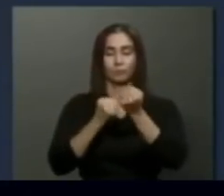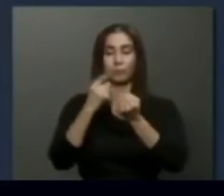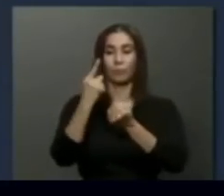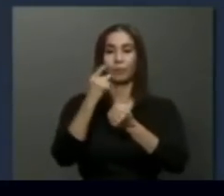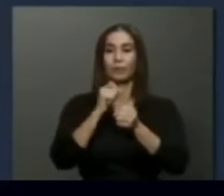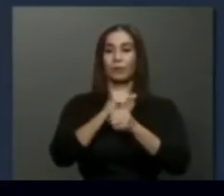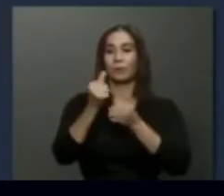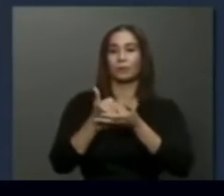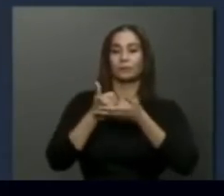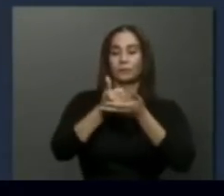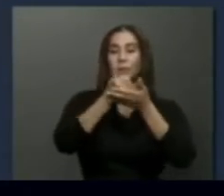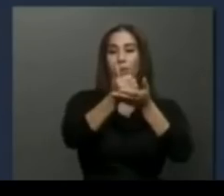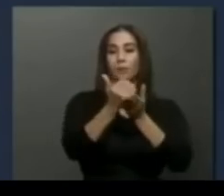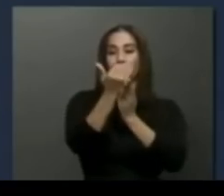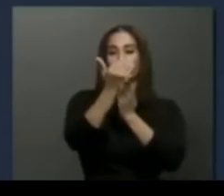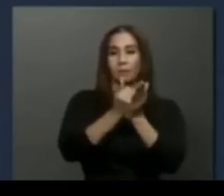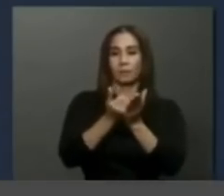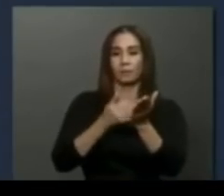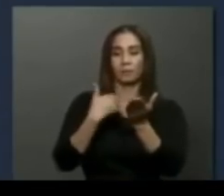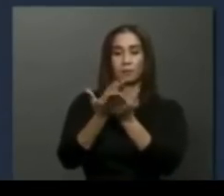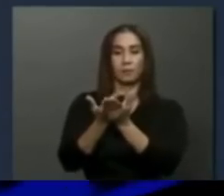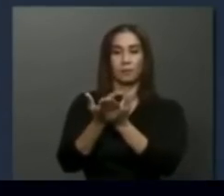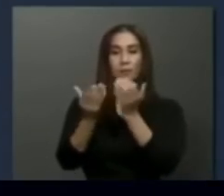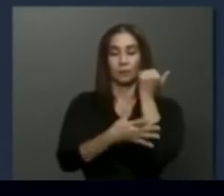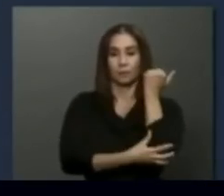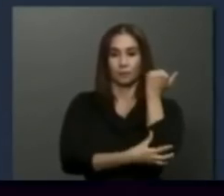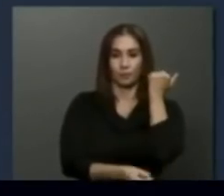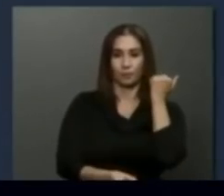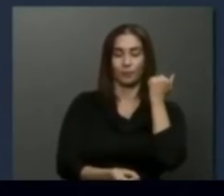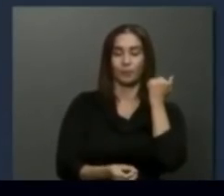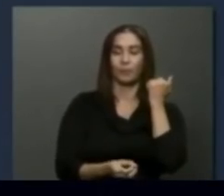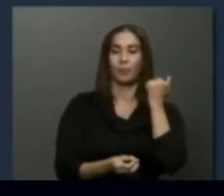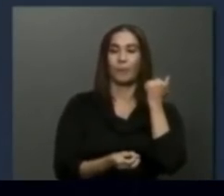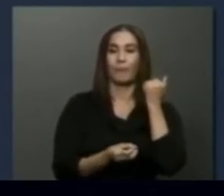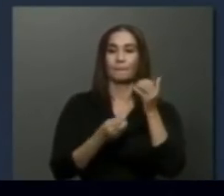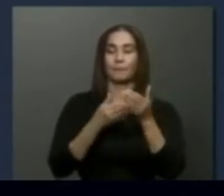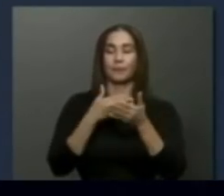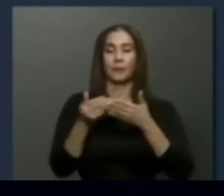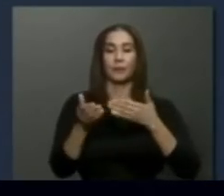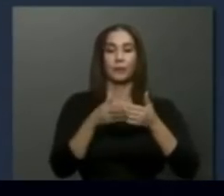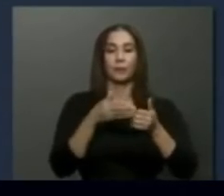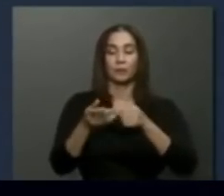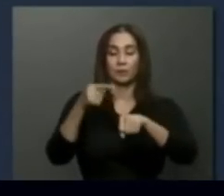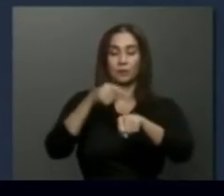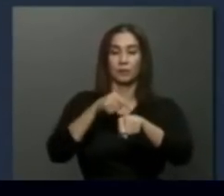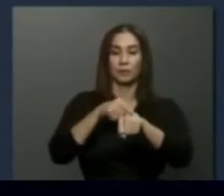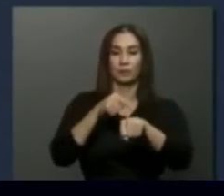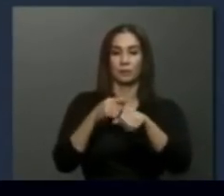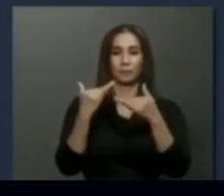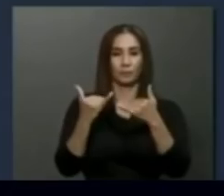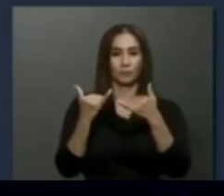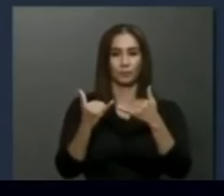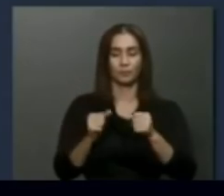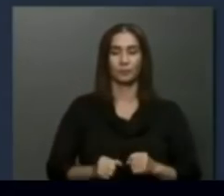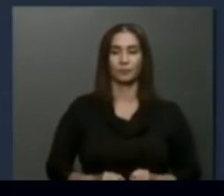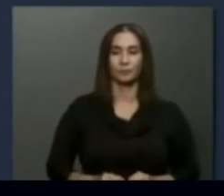y ayudan a disminuir directamente la pobreza, aún en circunstancias tan adversas como